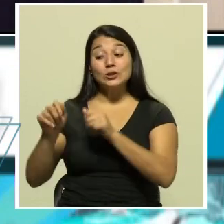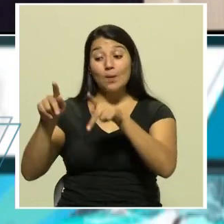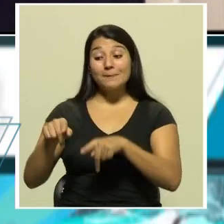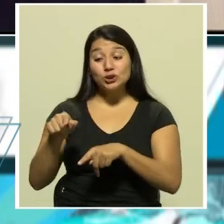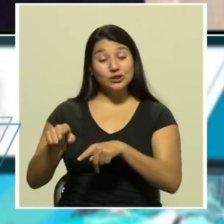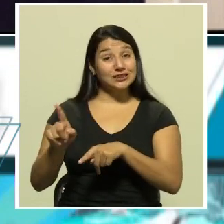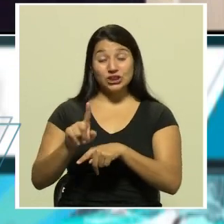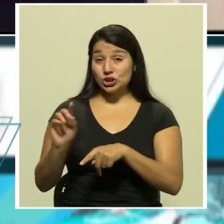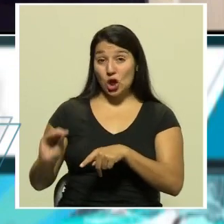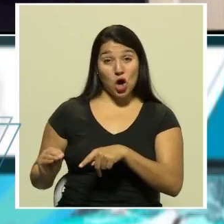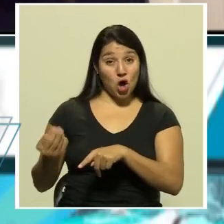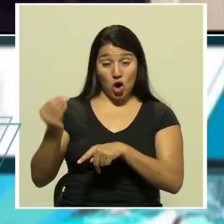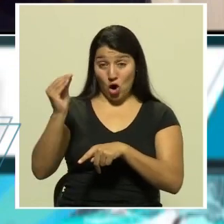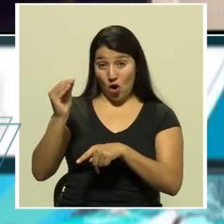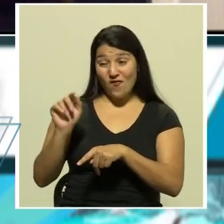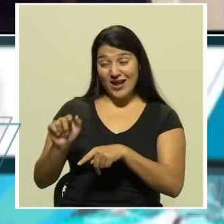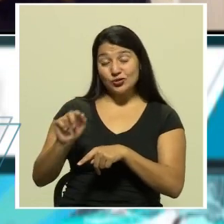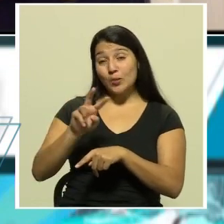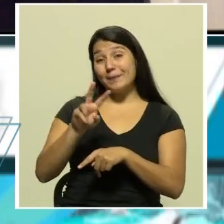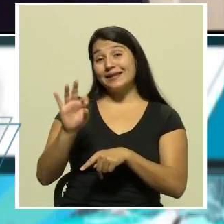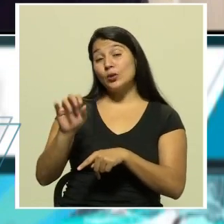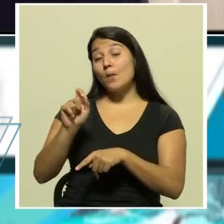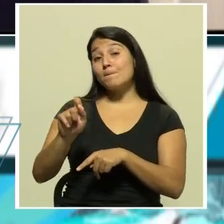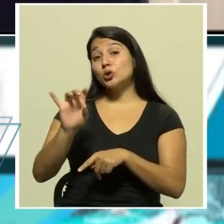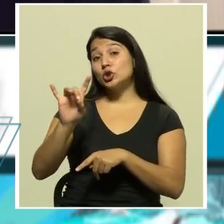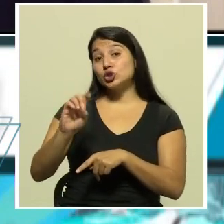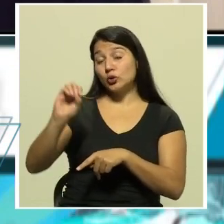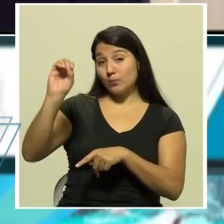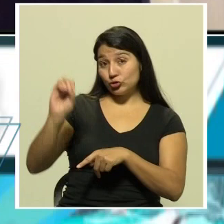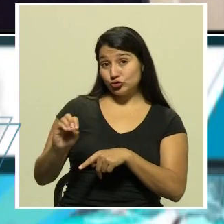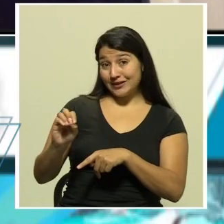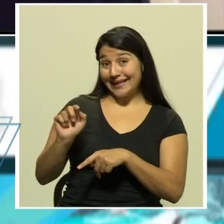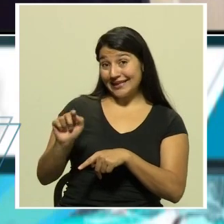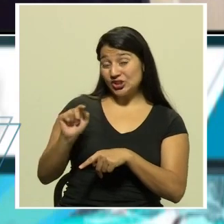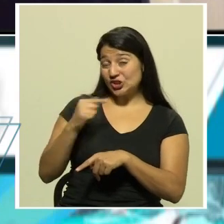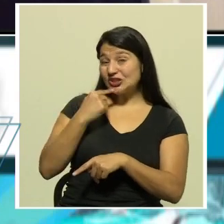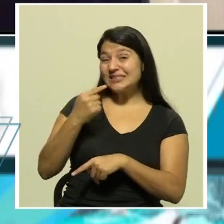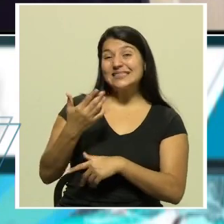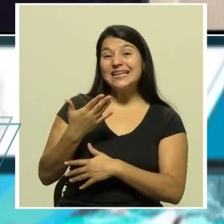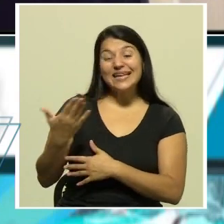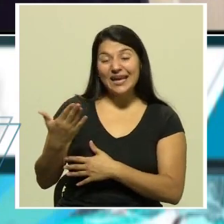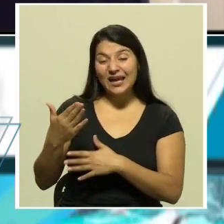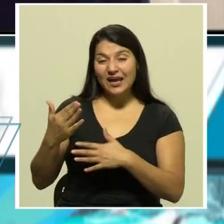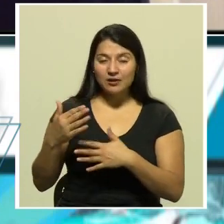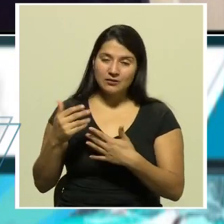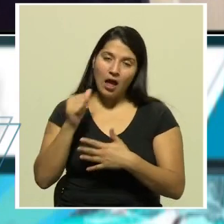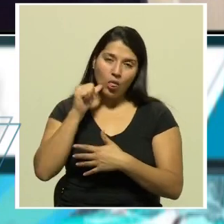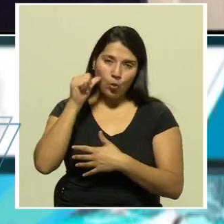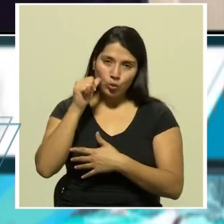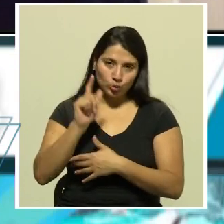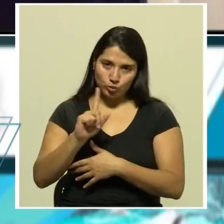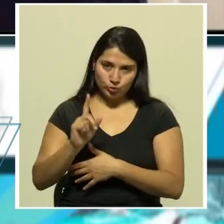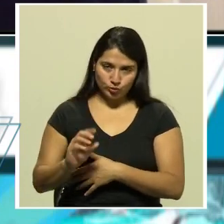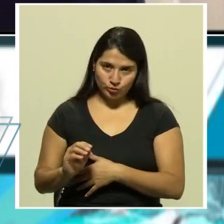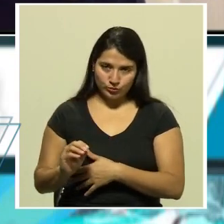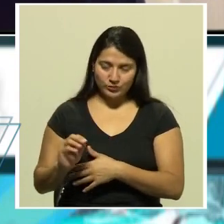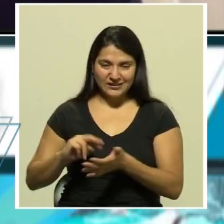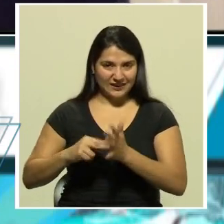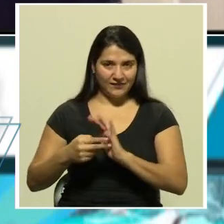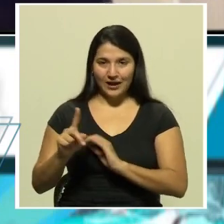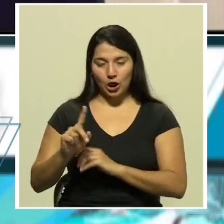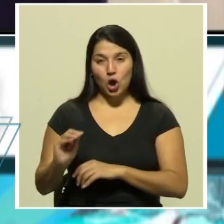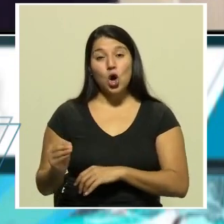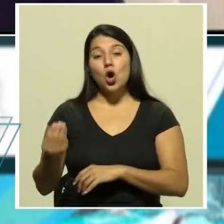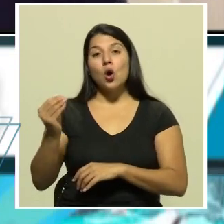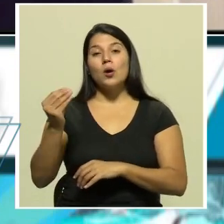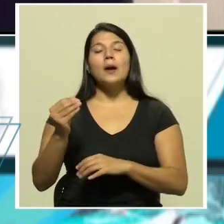que llega a un 29.8%, nos dice que están de acuerdo con la frase, no son la mayoría,